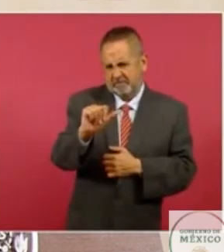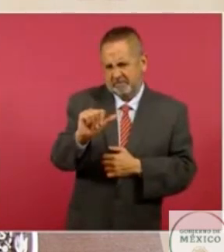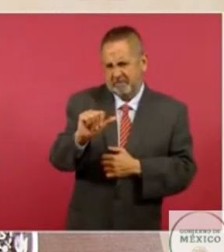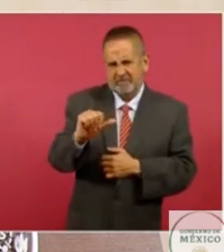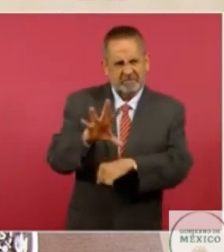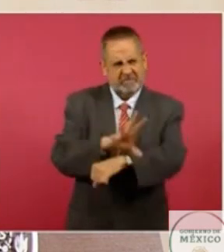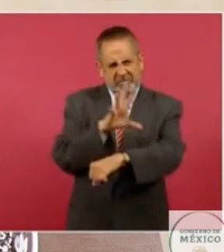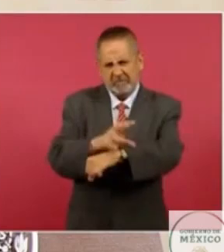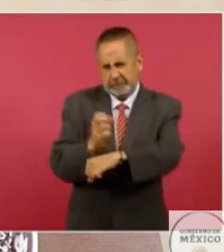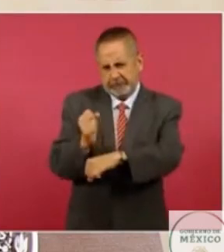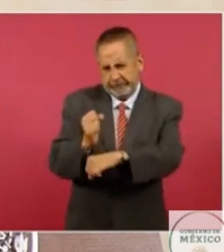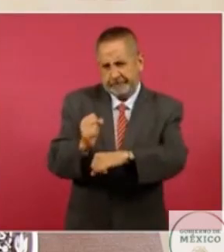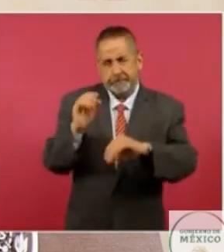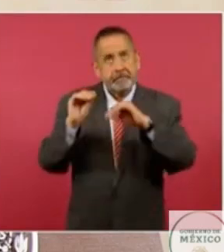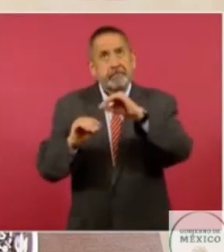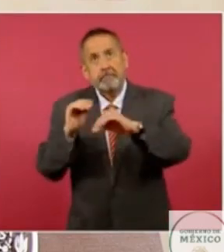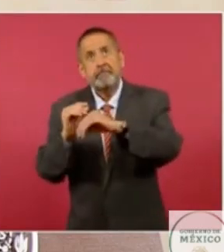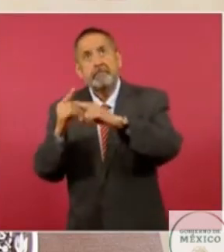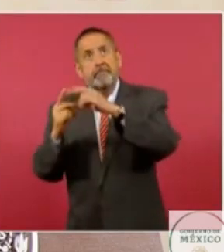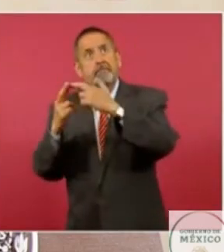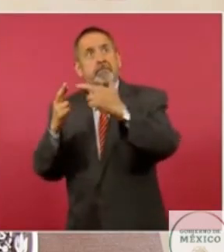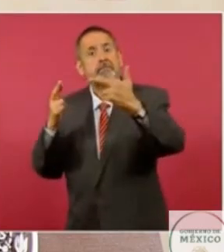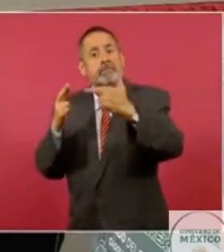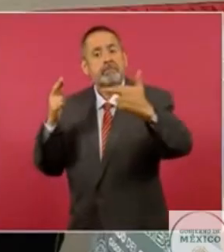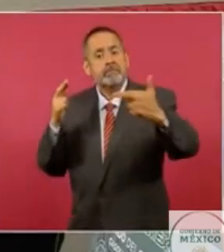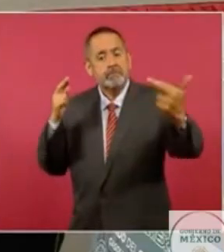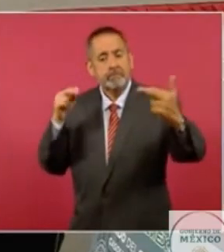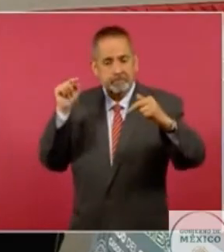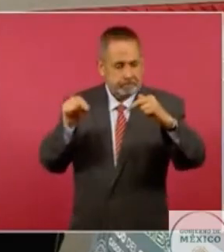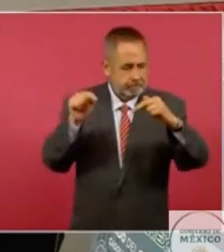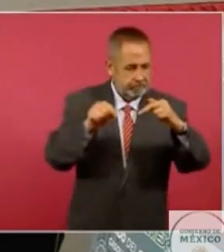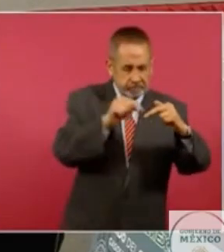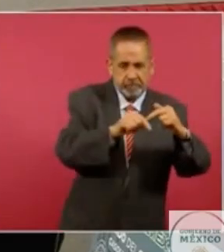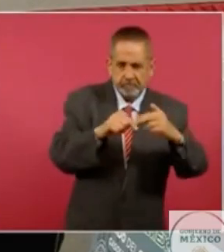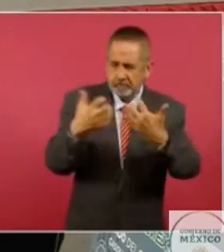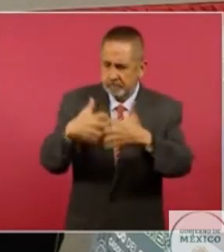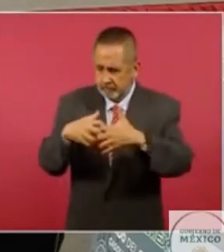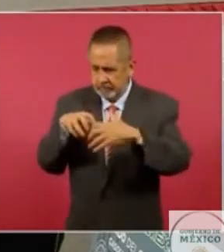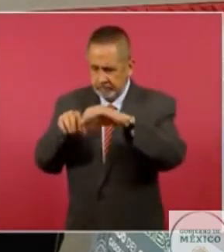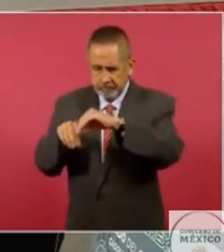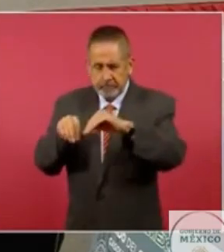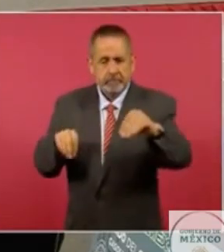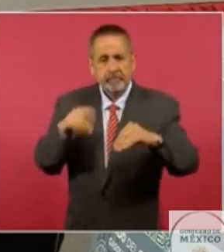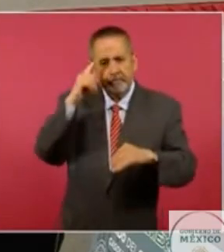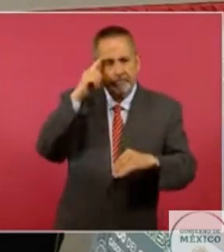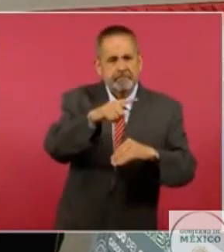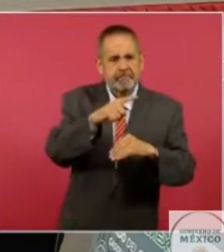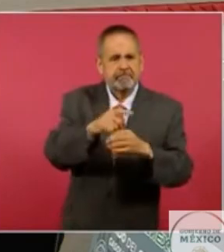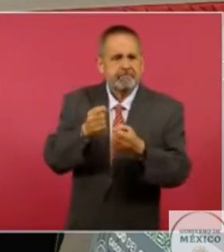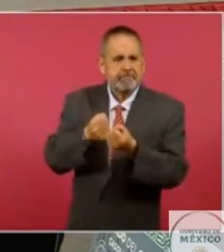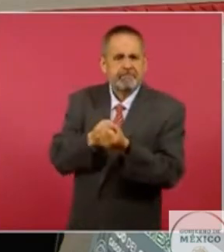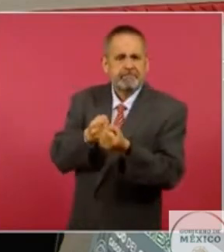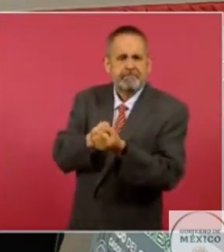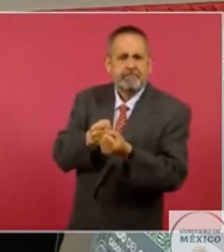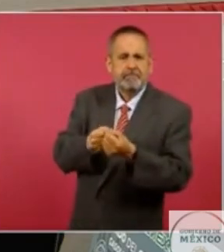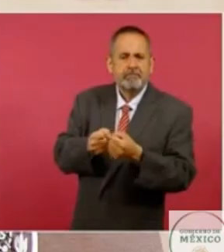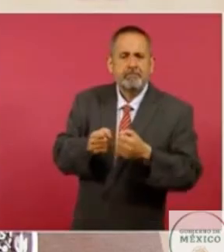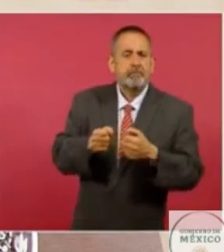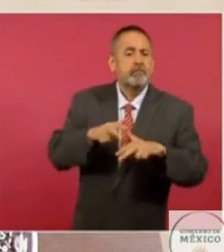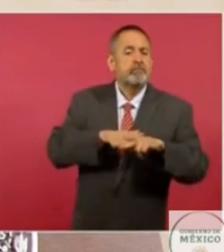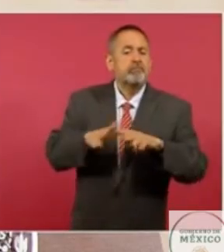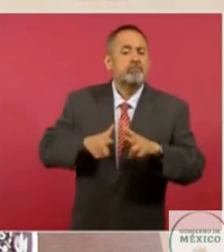subestaciones eléctricas y líneas de transmisión para dotarlo de la fuerza de tracción que impulse su